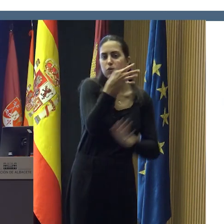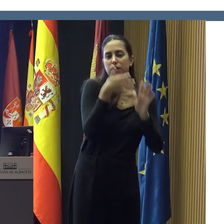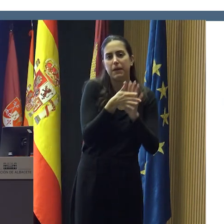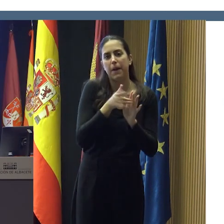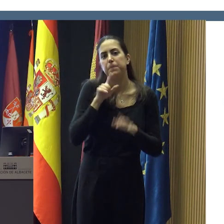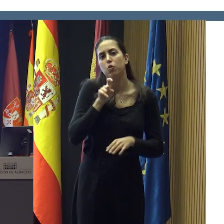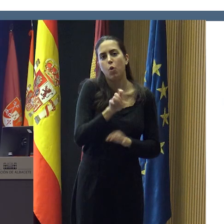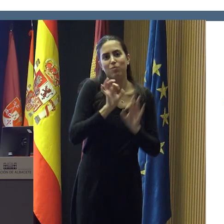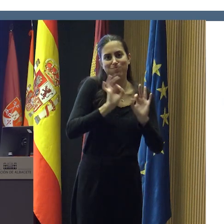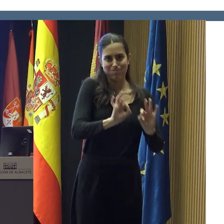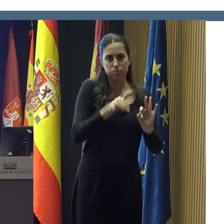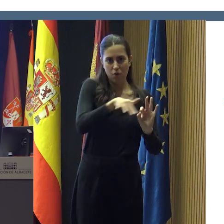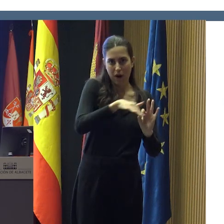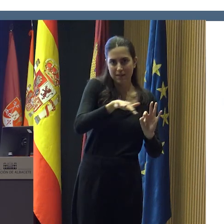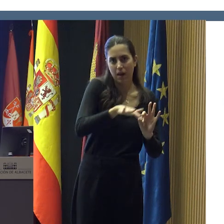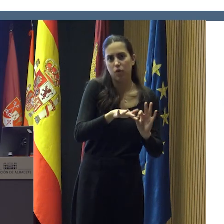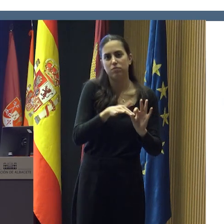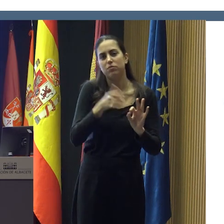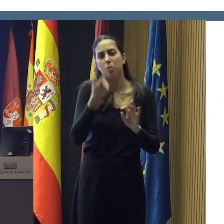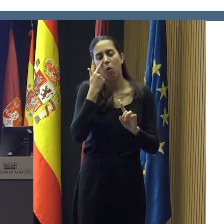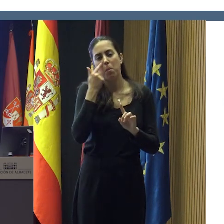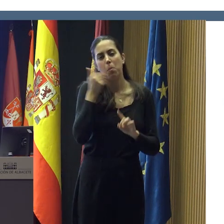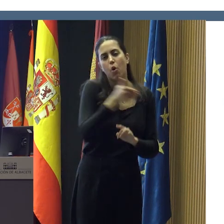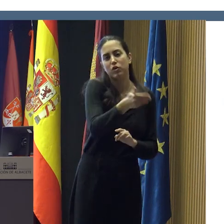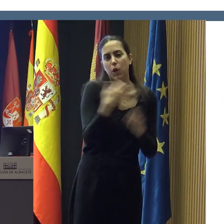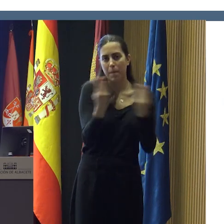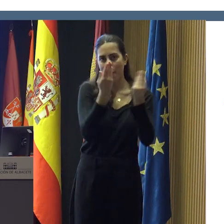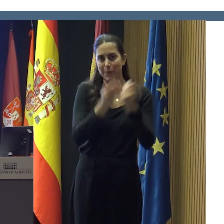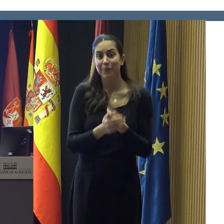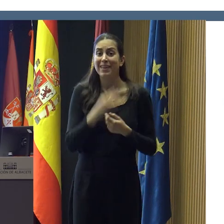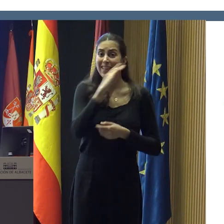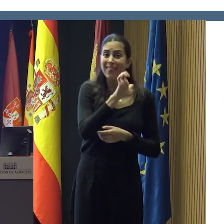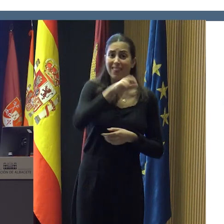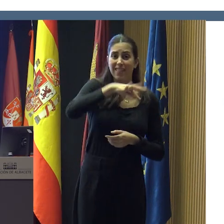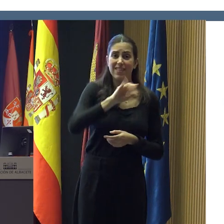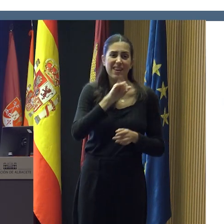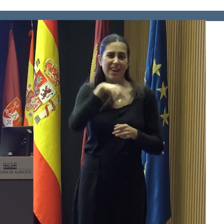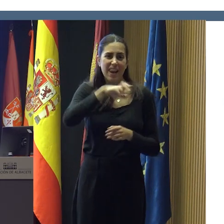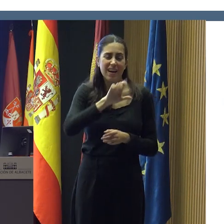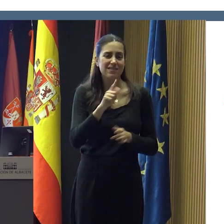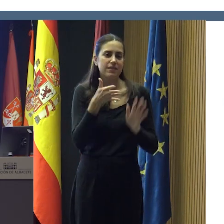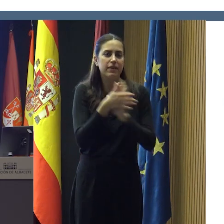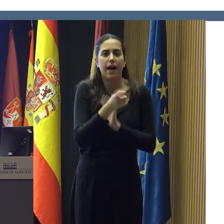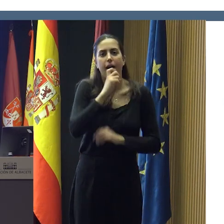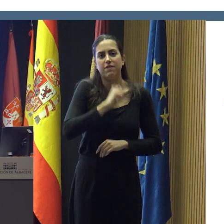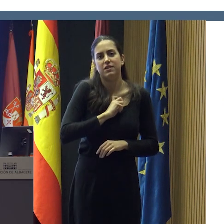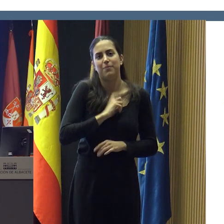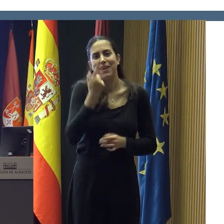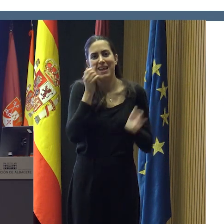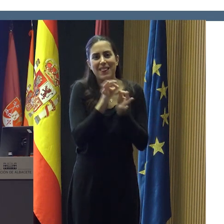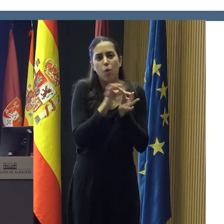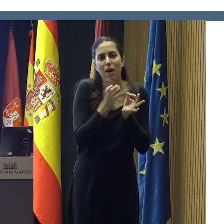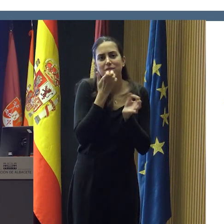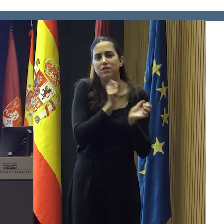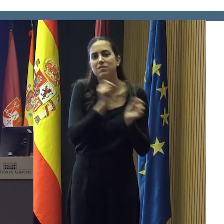el tumor está localizado y que la paciente va a tener un mejor pronóstico. Entonces, el ganglio centinela lo único que hace es avisarnos de si esas células tumorales han ido a otras partes del